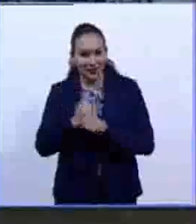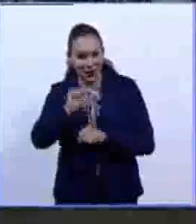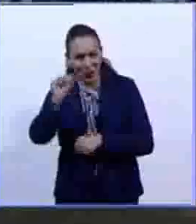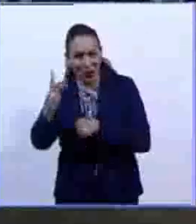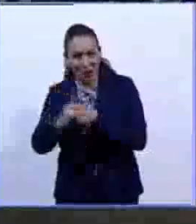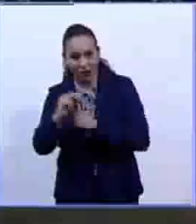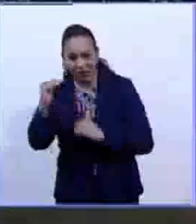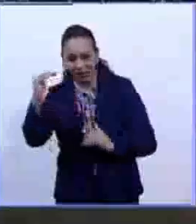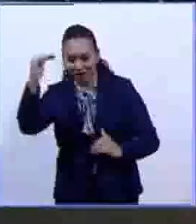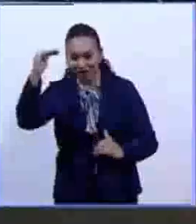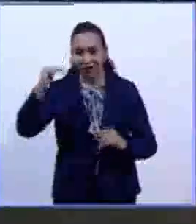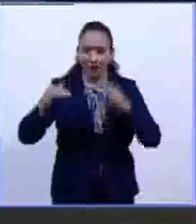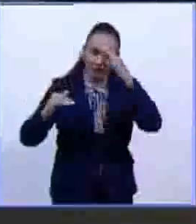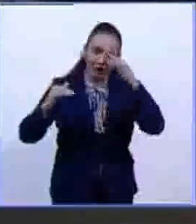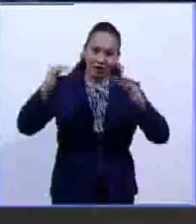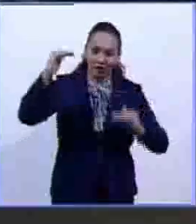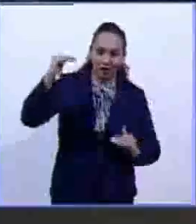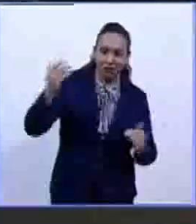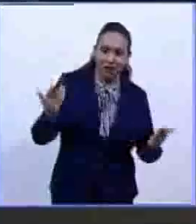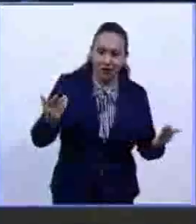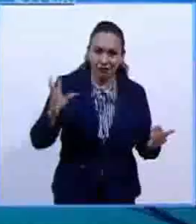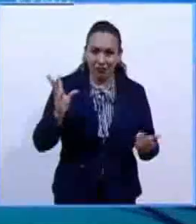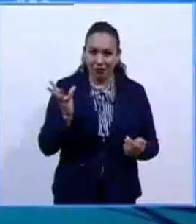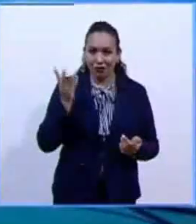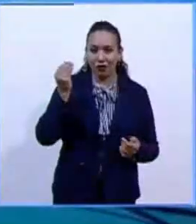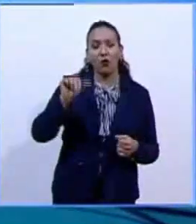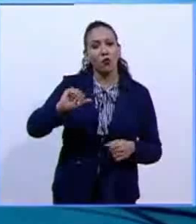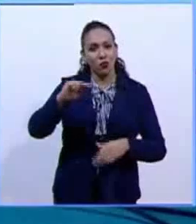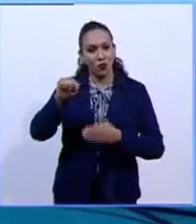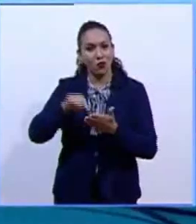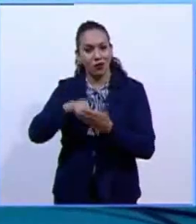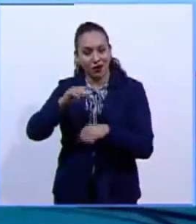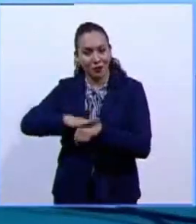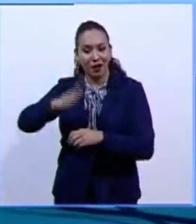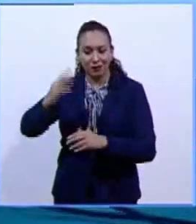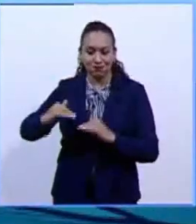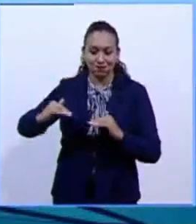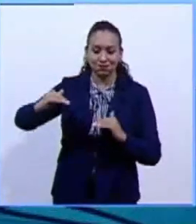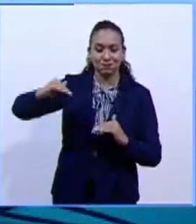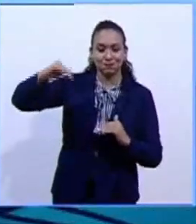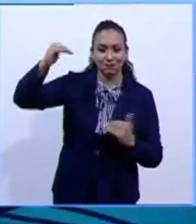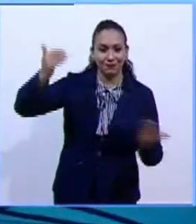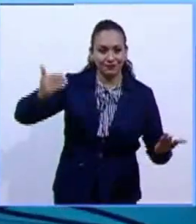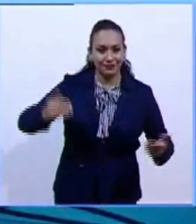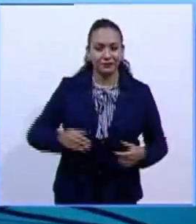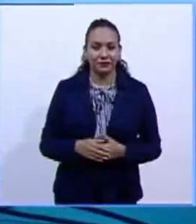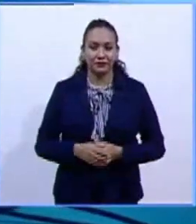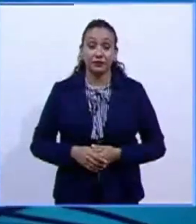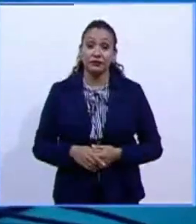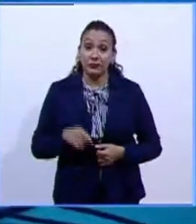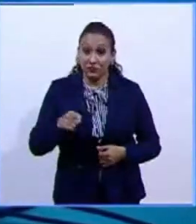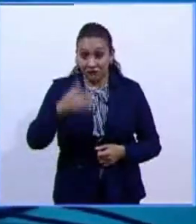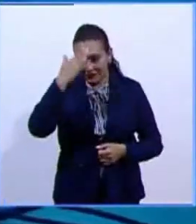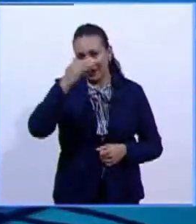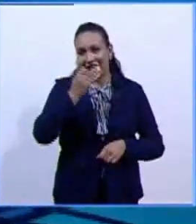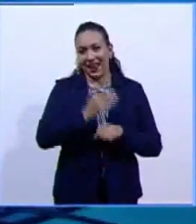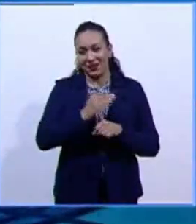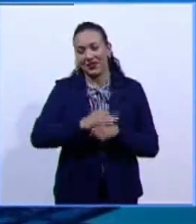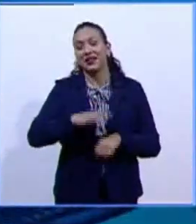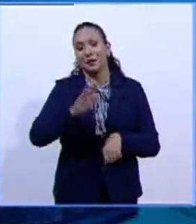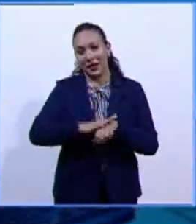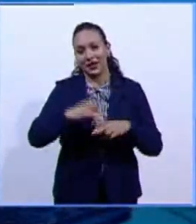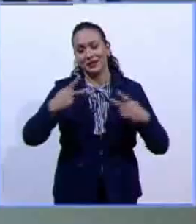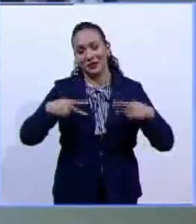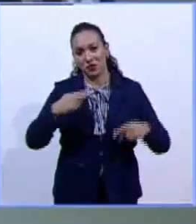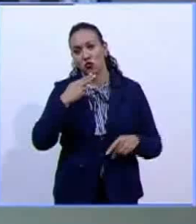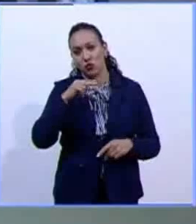se ha generado a causa de la disrupción acelerada de la tecnología en los tiempos actuales, que se ha convertido en la principal barrera